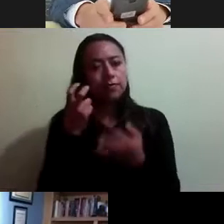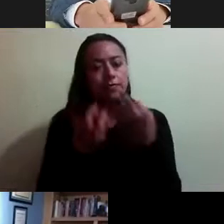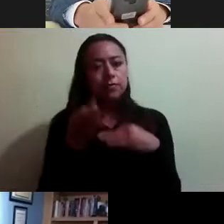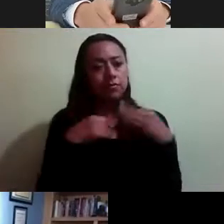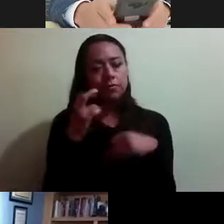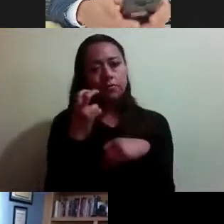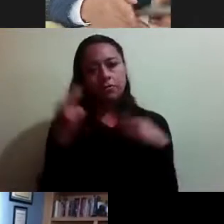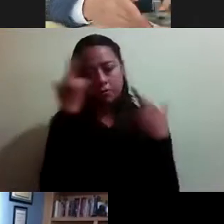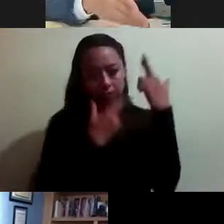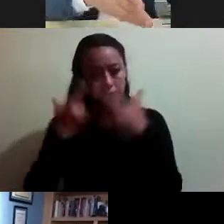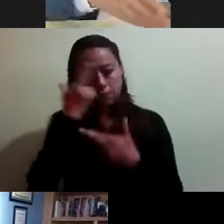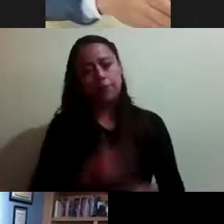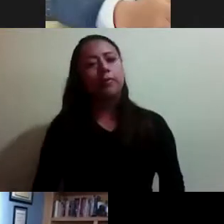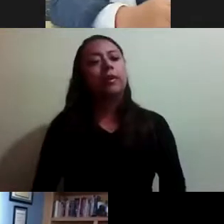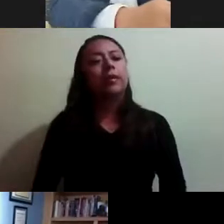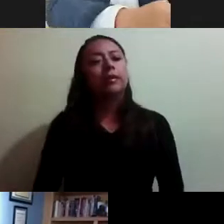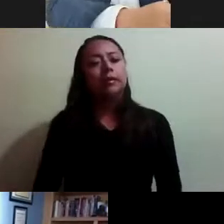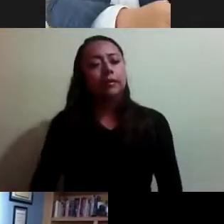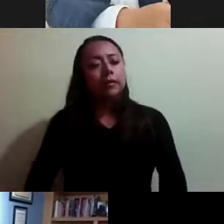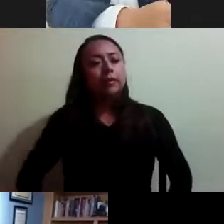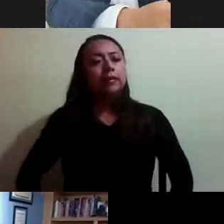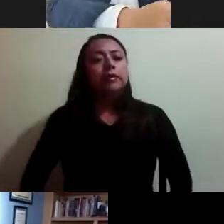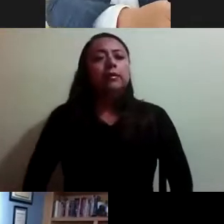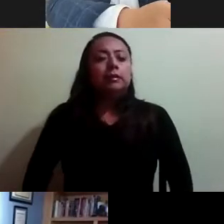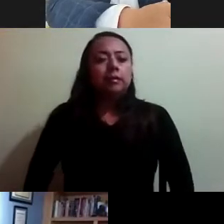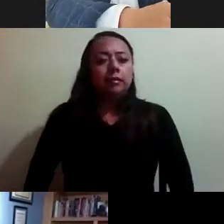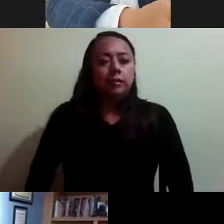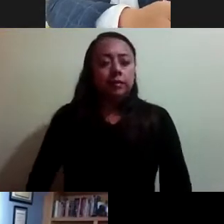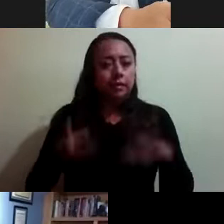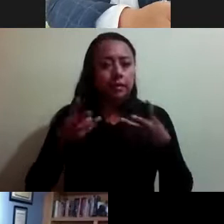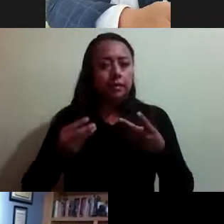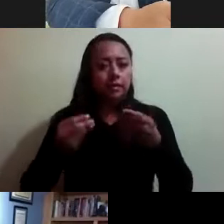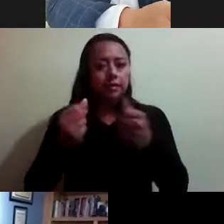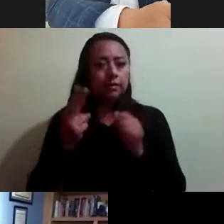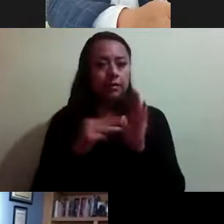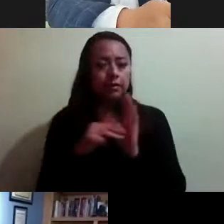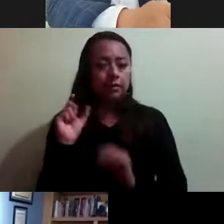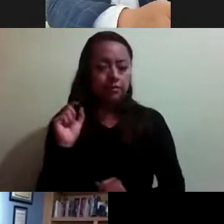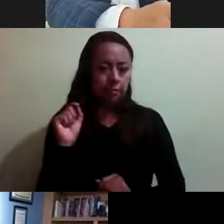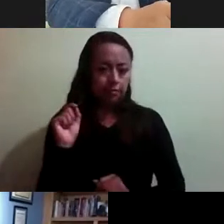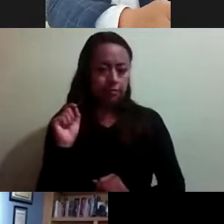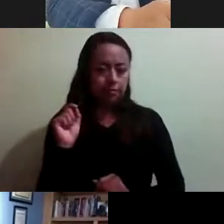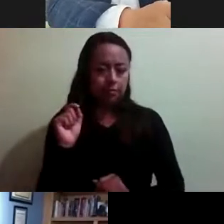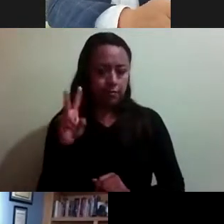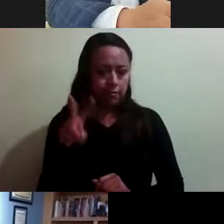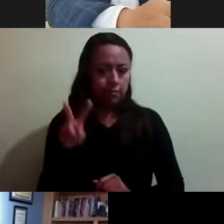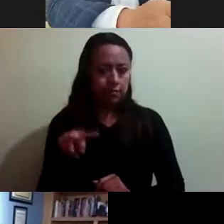revisiones. Del gasto del 2020, en realidad,